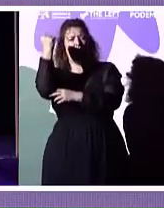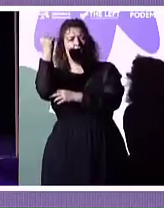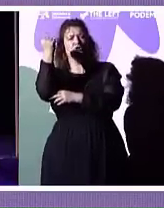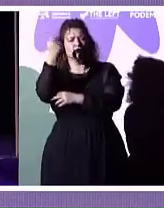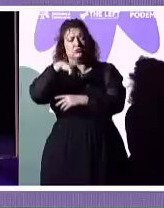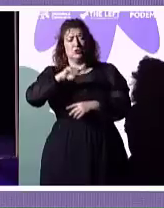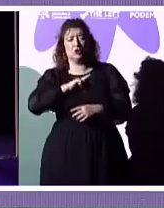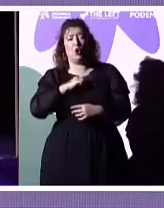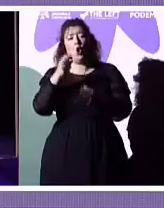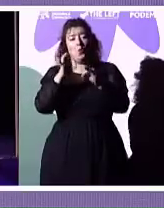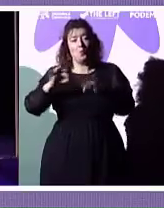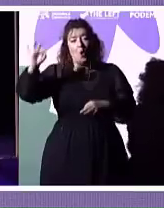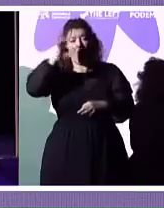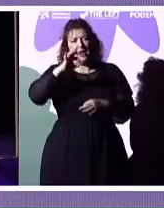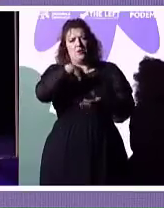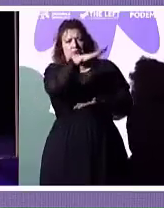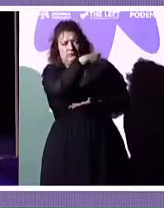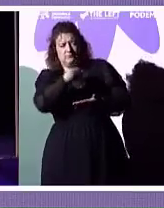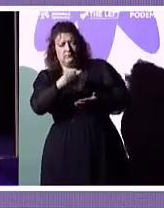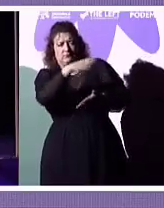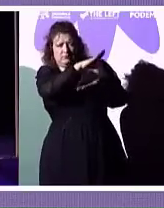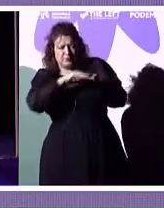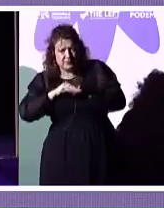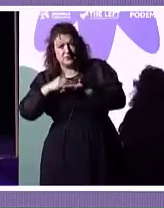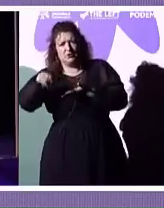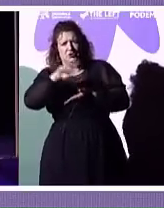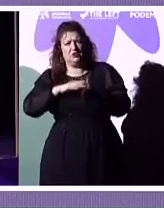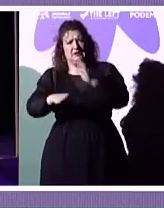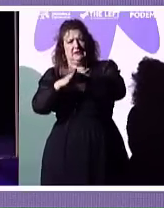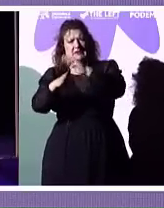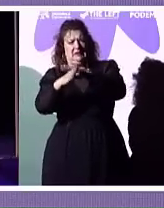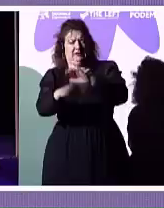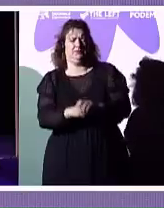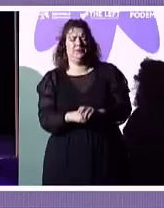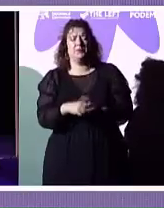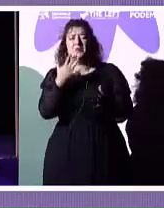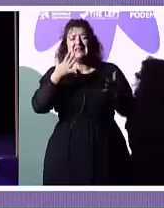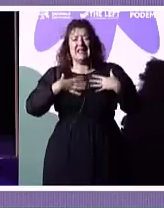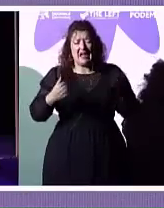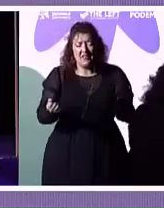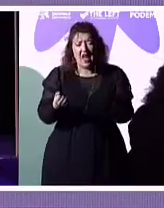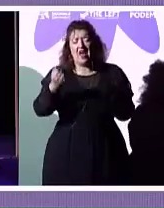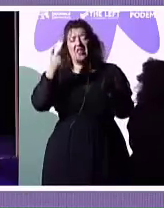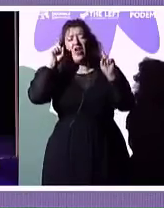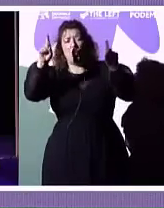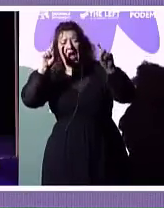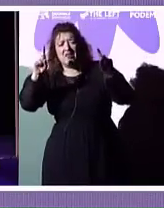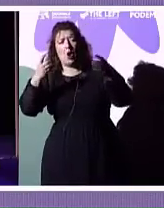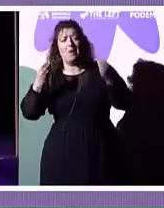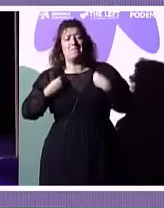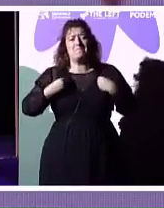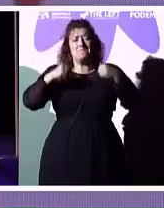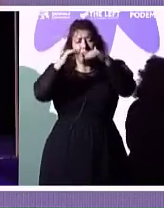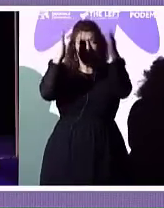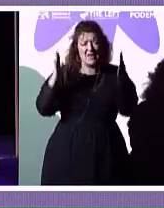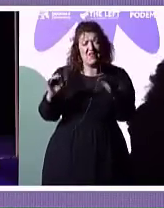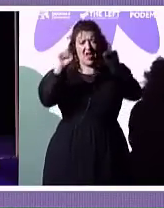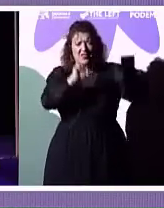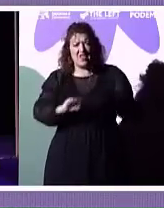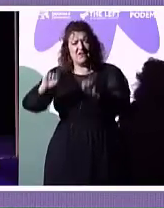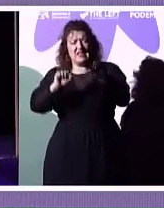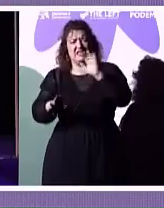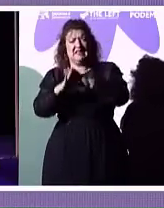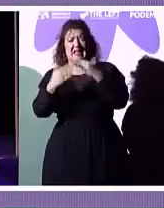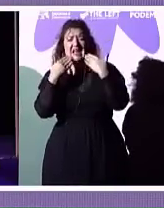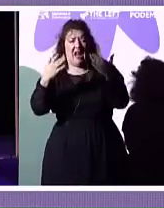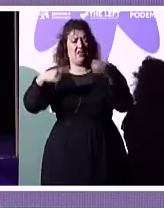militancia de podemos por seguir defendiendo la sanidad la educación la vivienda el derecho a la conciliación los